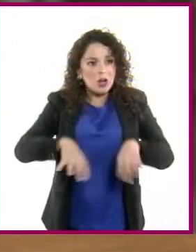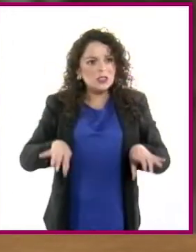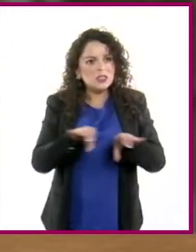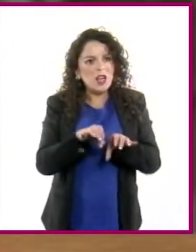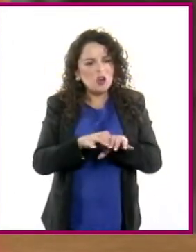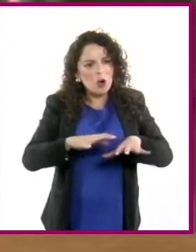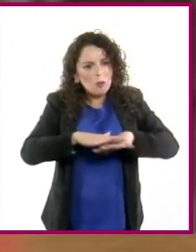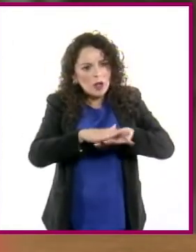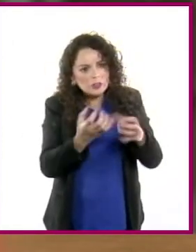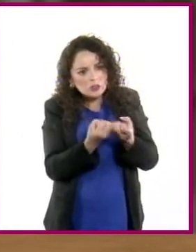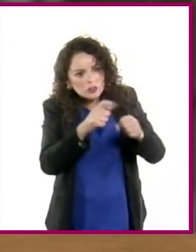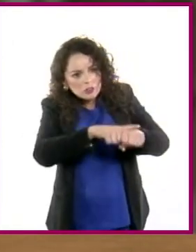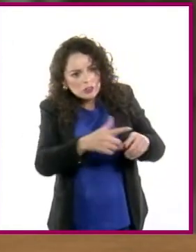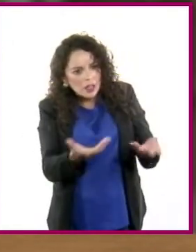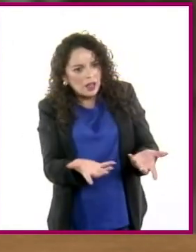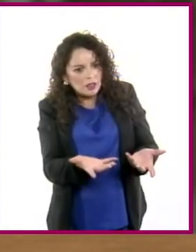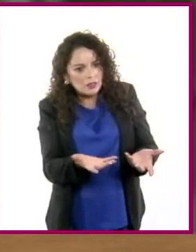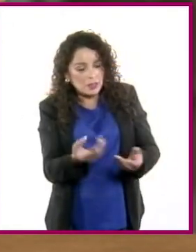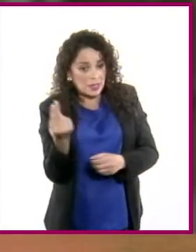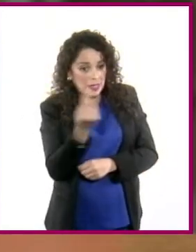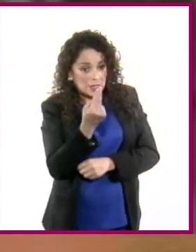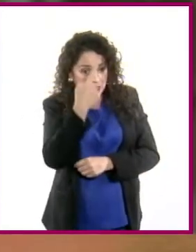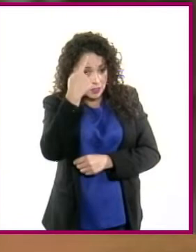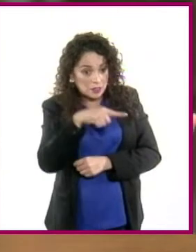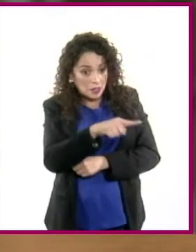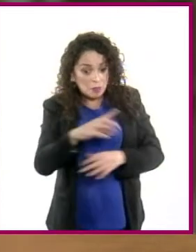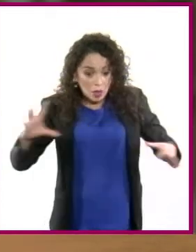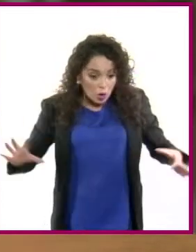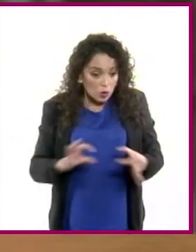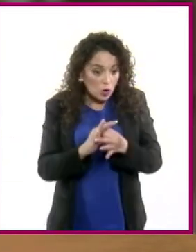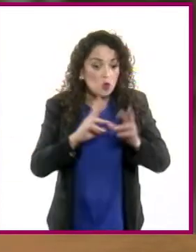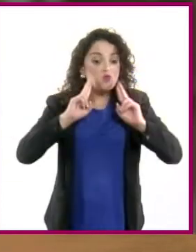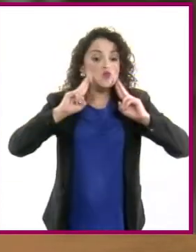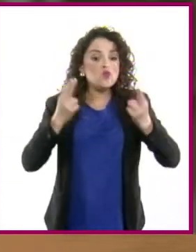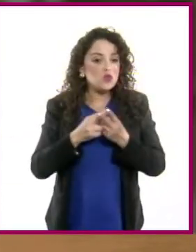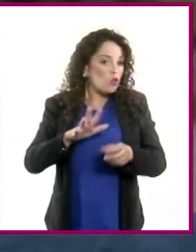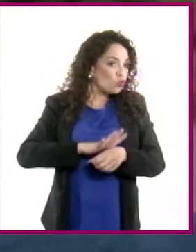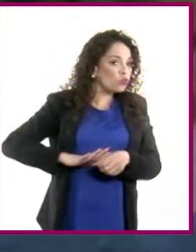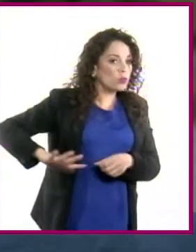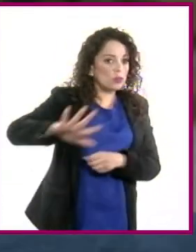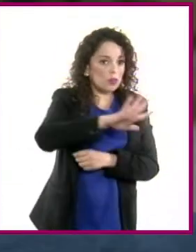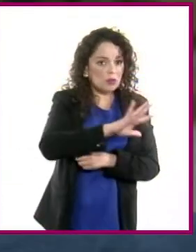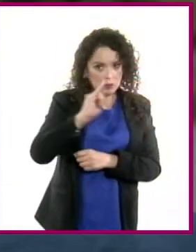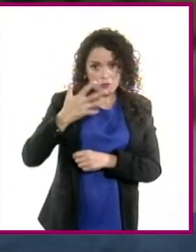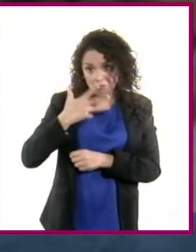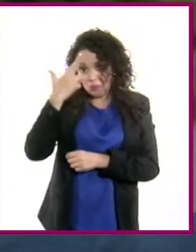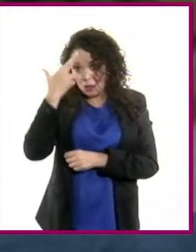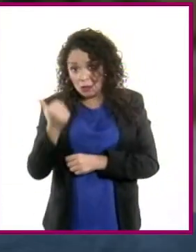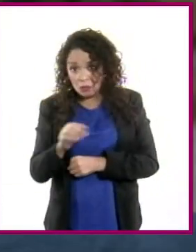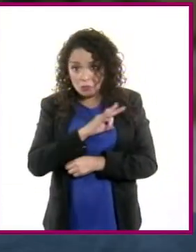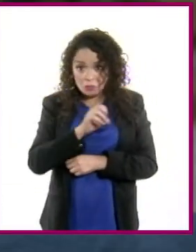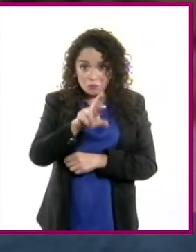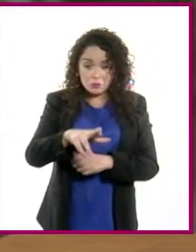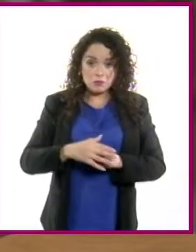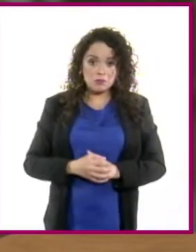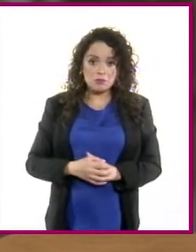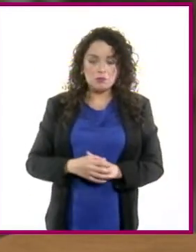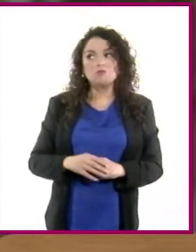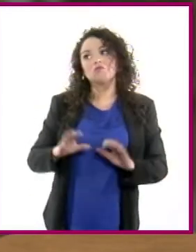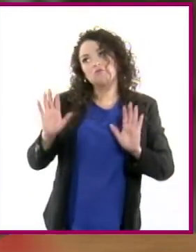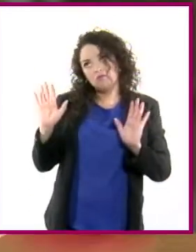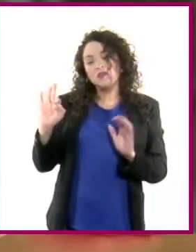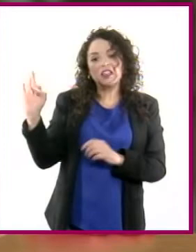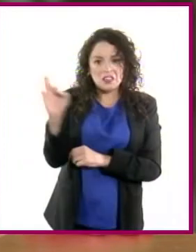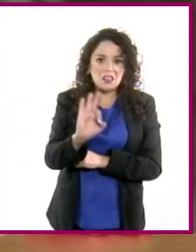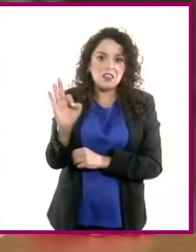esa violencia, la necesaria para mantener a la sociedad unida, sería justificable, ¿no? Sí, me parece que sí. Tal